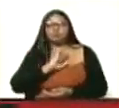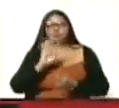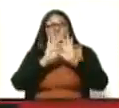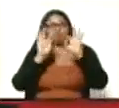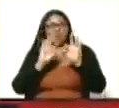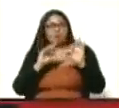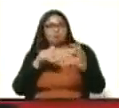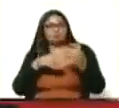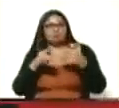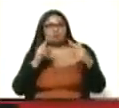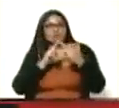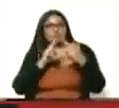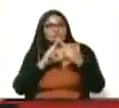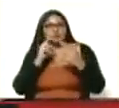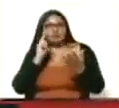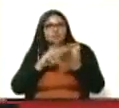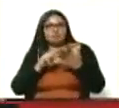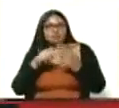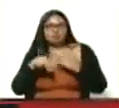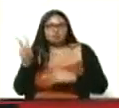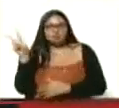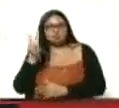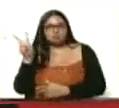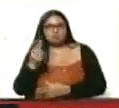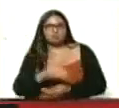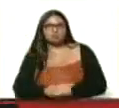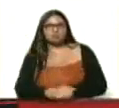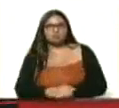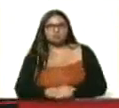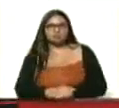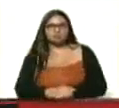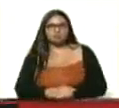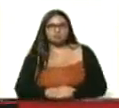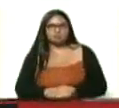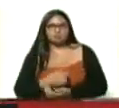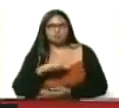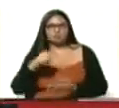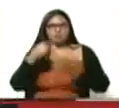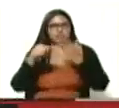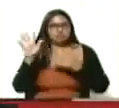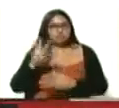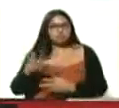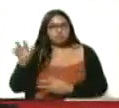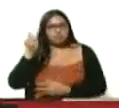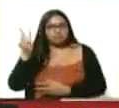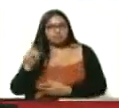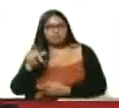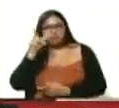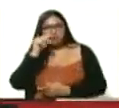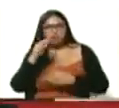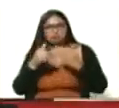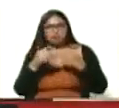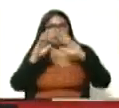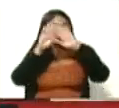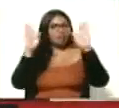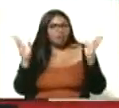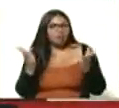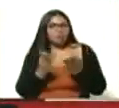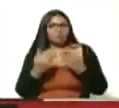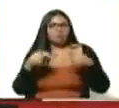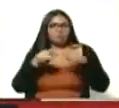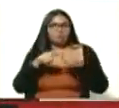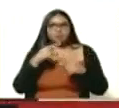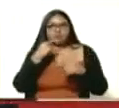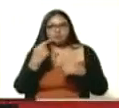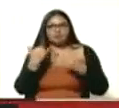la verdad en Venezuela, que el gran parte, por no decir todos los venezolanos la sabemos, pero sí también el mundo. Como lo decíamos,